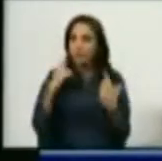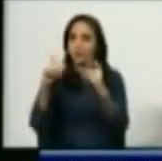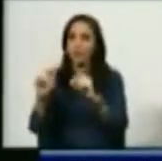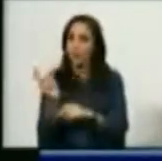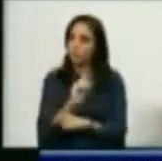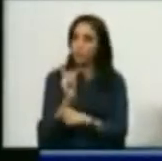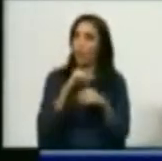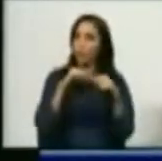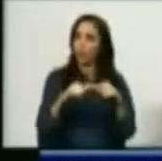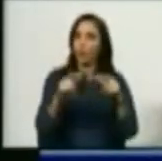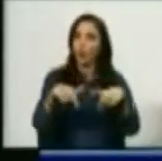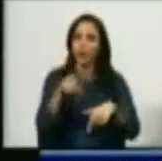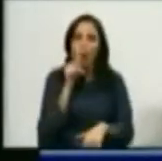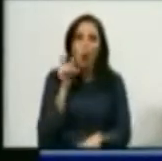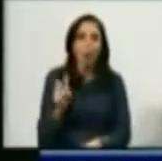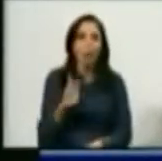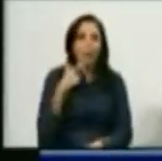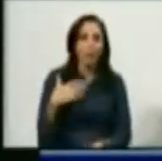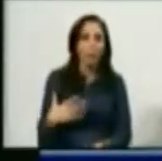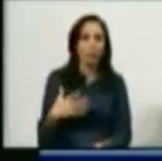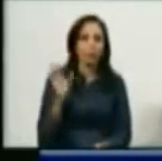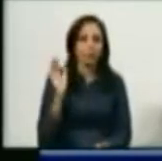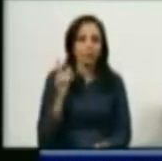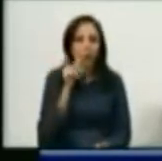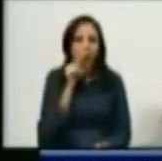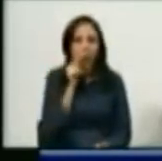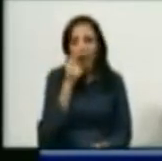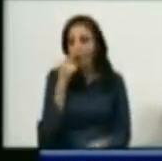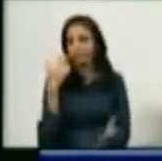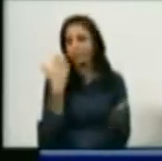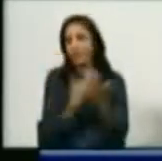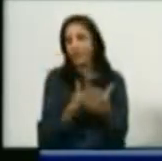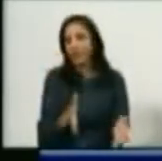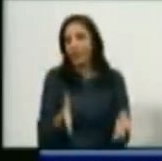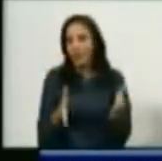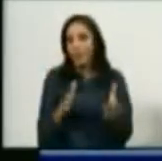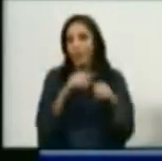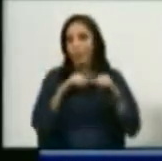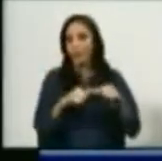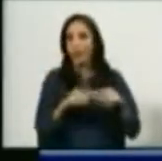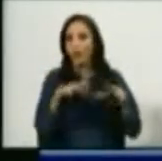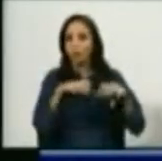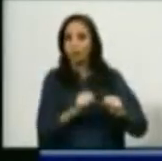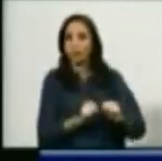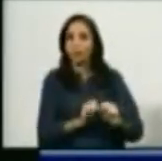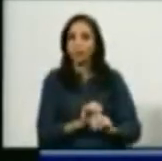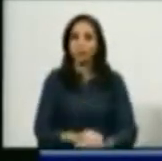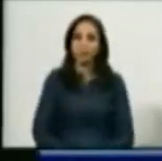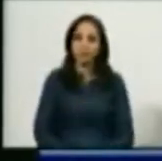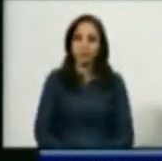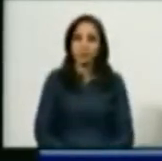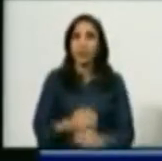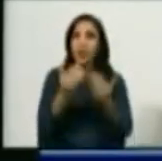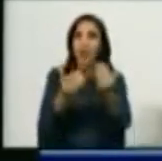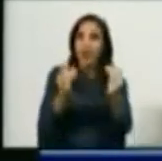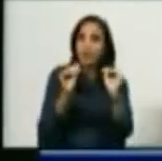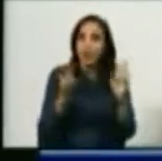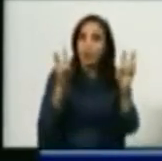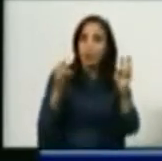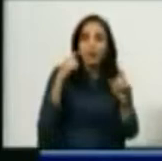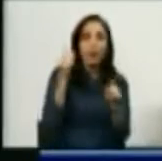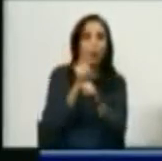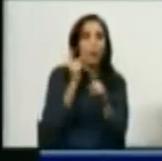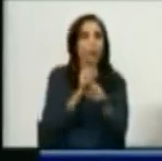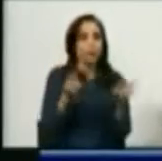seguir hasta que ganemos Osvaldo no te sueltes de ahí estadio nuevo campeonato